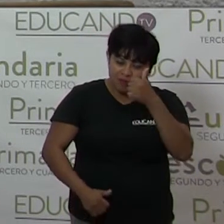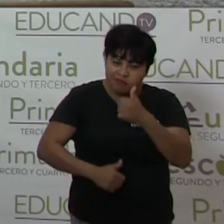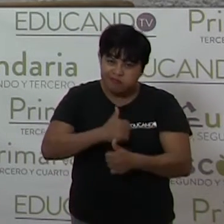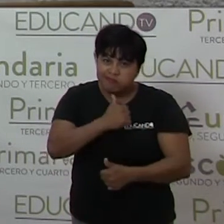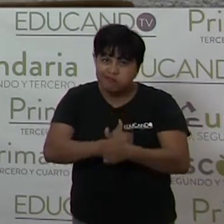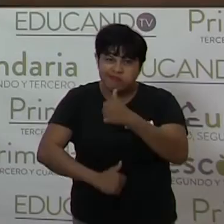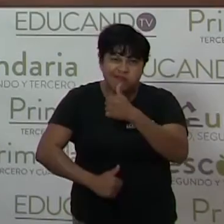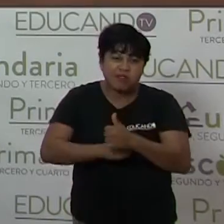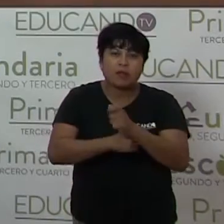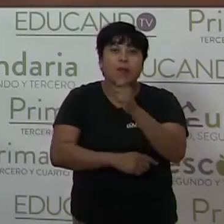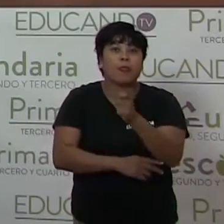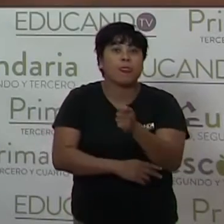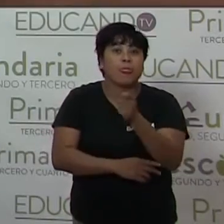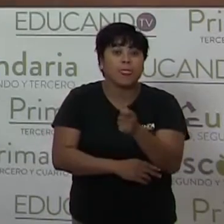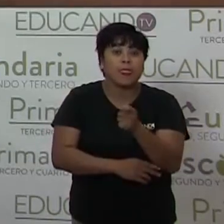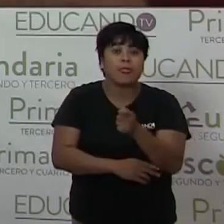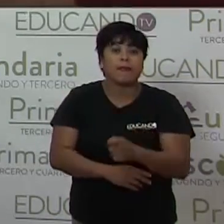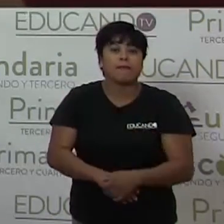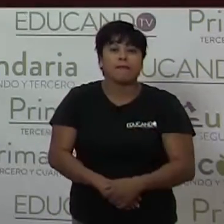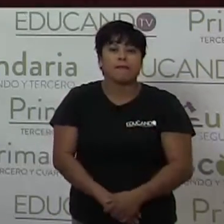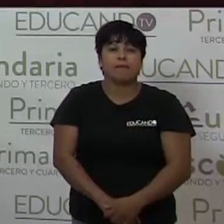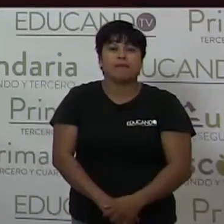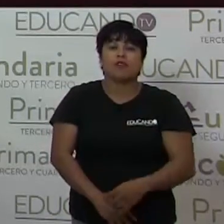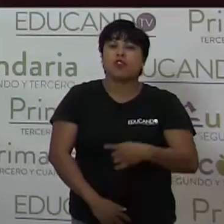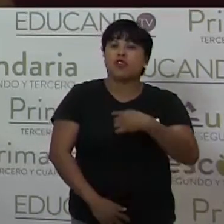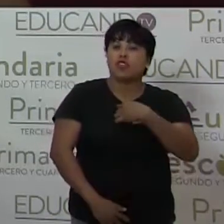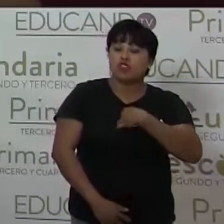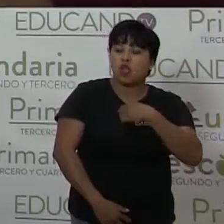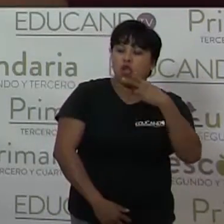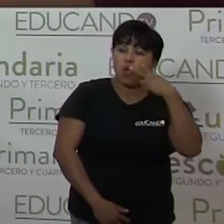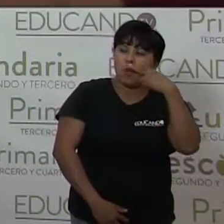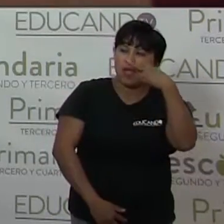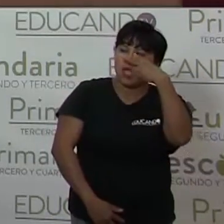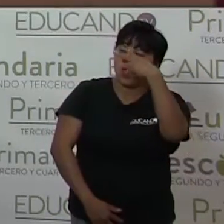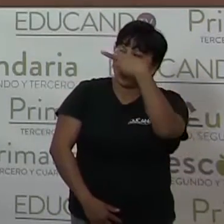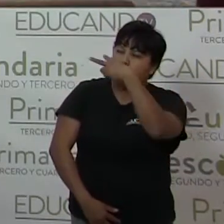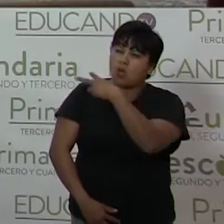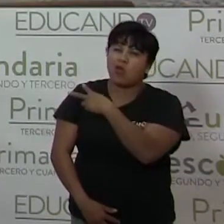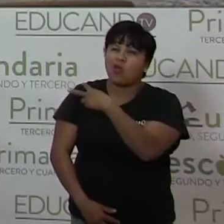reto es jove